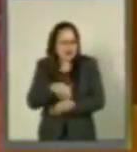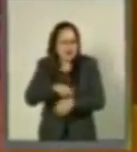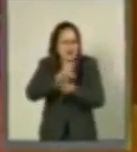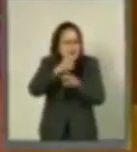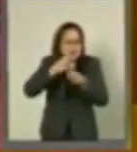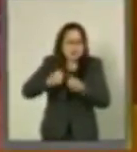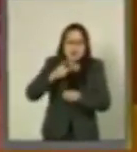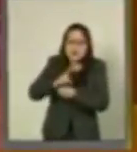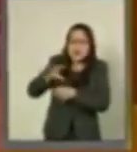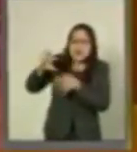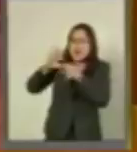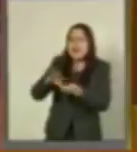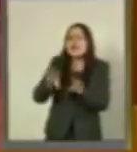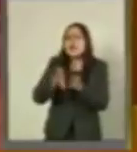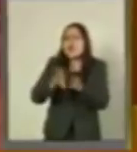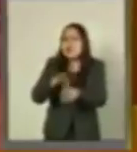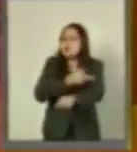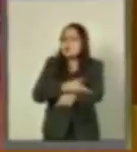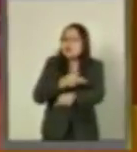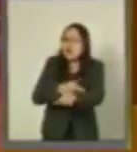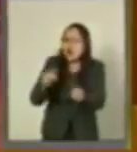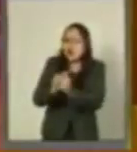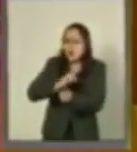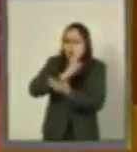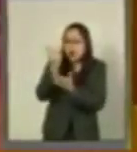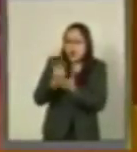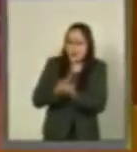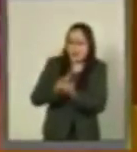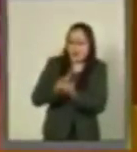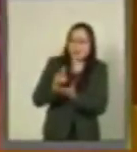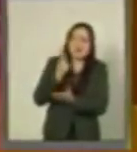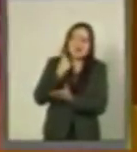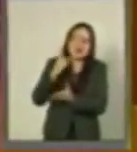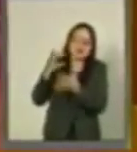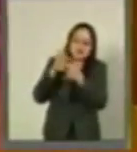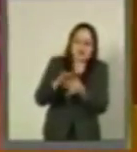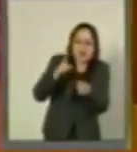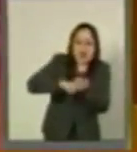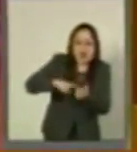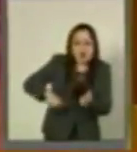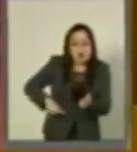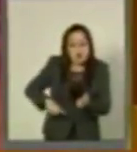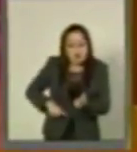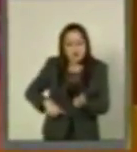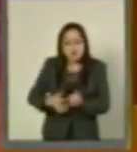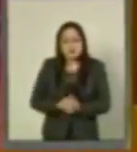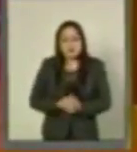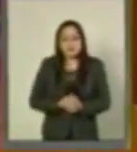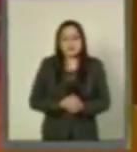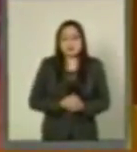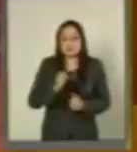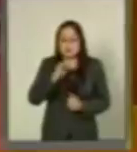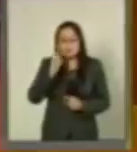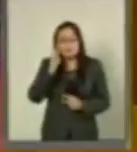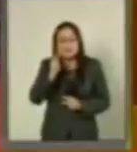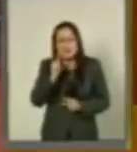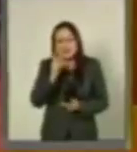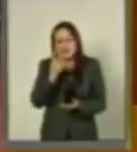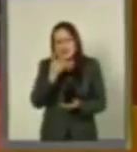el problema de inseguridad se combate con una política de Estado. Sí he escuchado a algunos pocos,